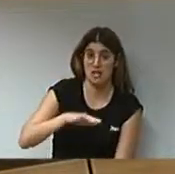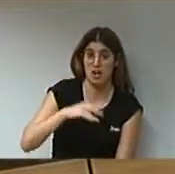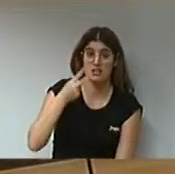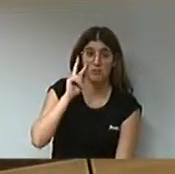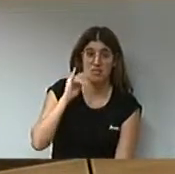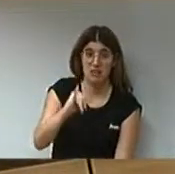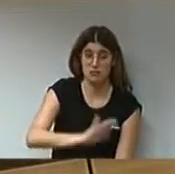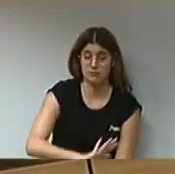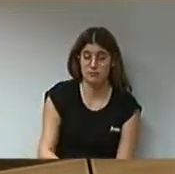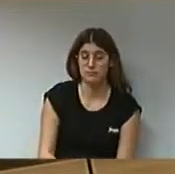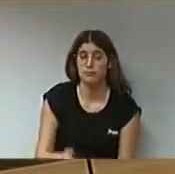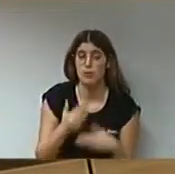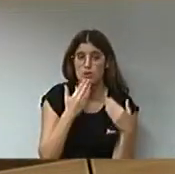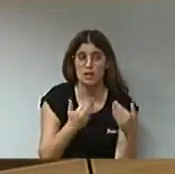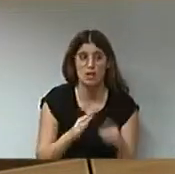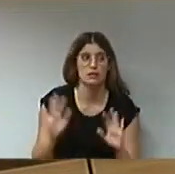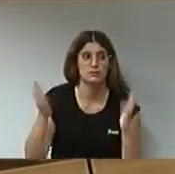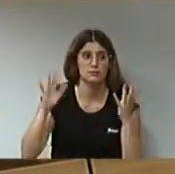Muchas gracias.